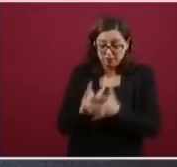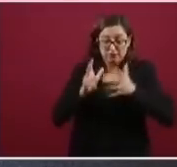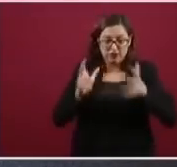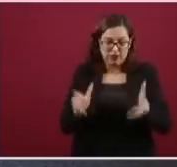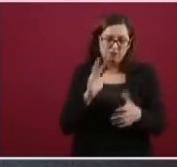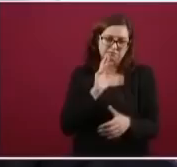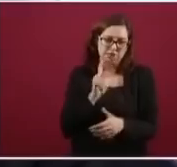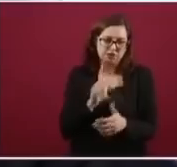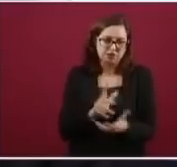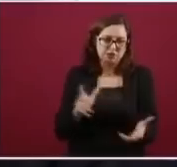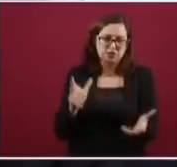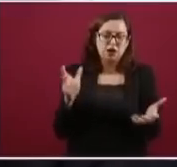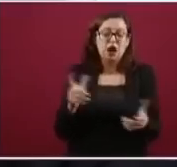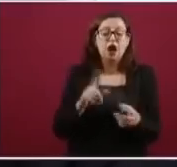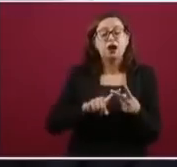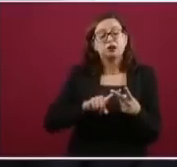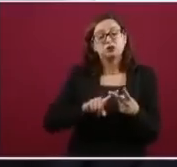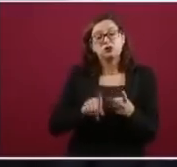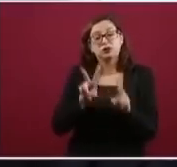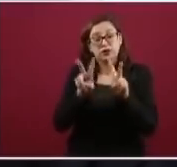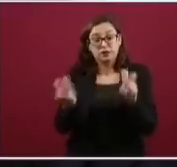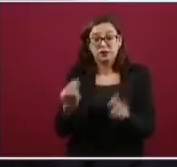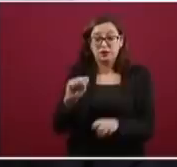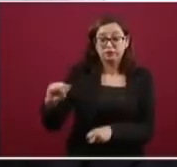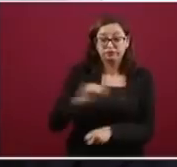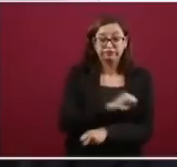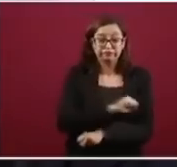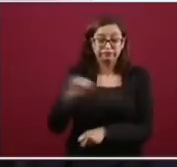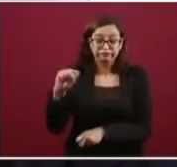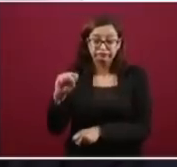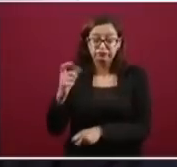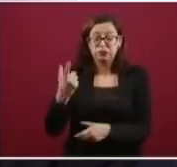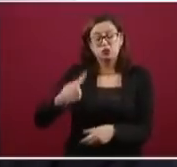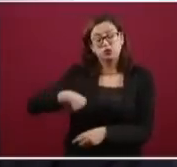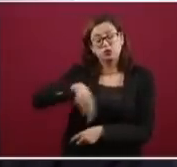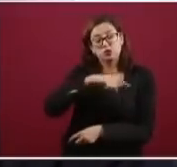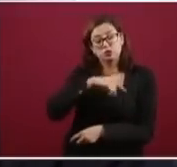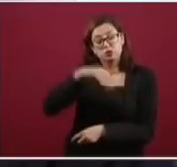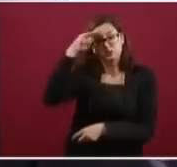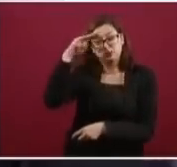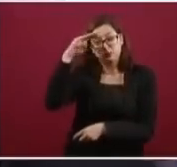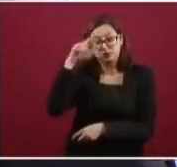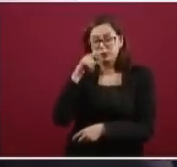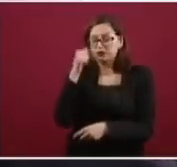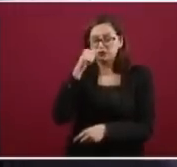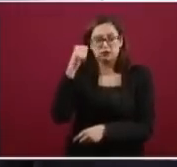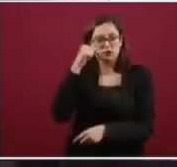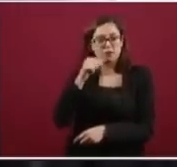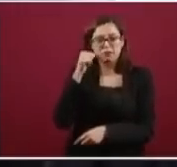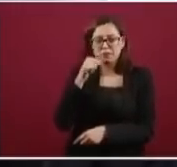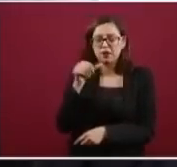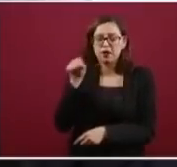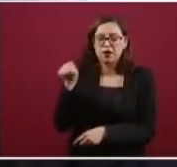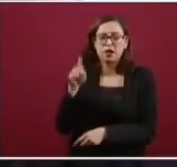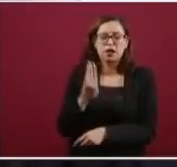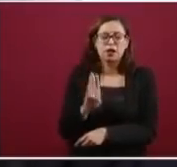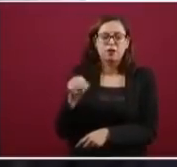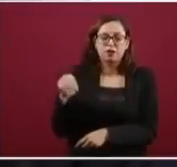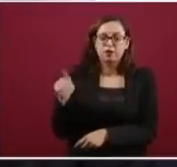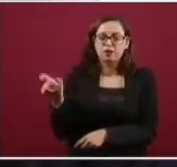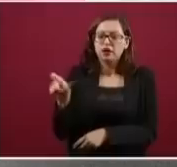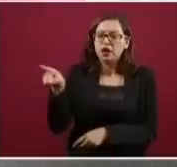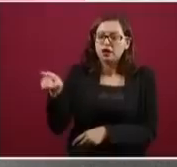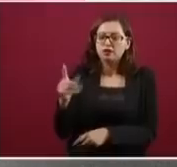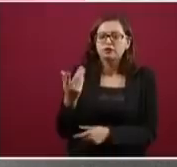inflación en materia de inflación nosotros siempre vamos con el pronóstico del banco de méxico y por eso tenemos 33 por